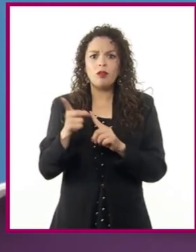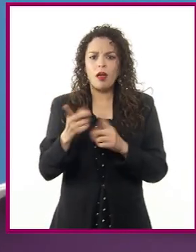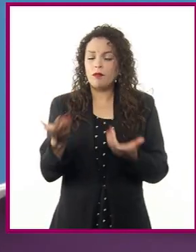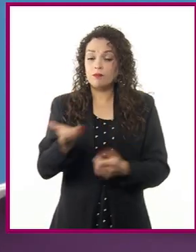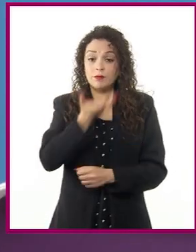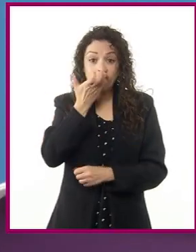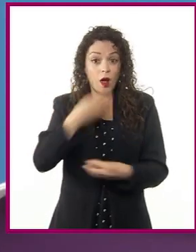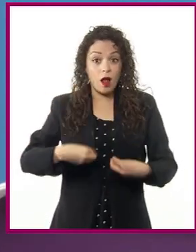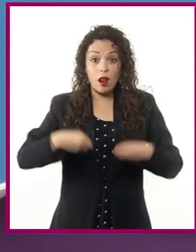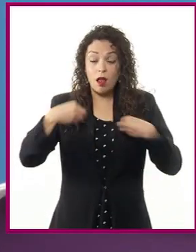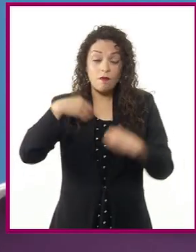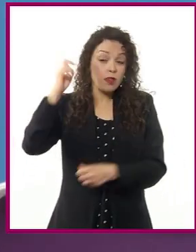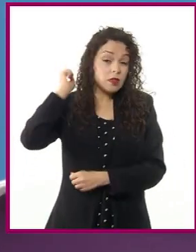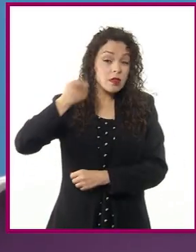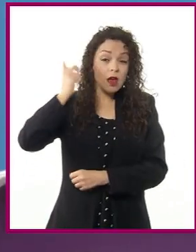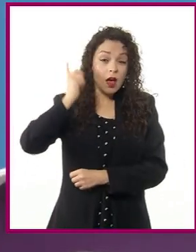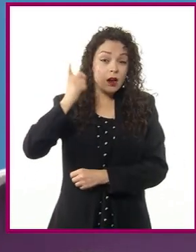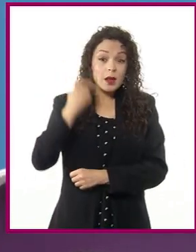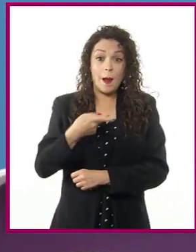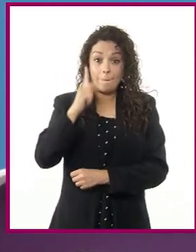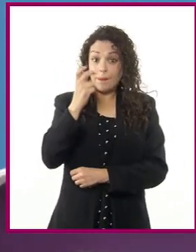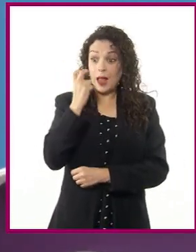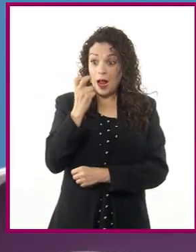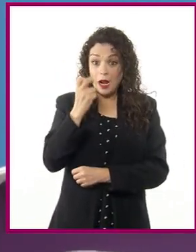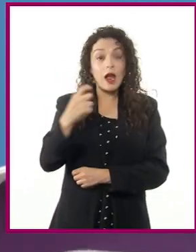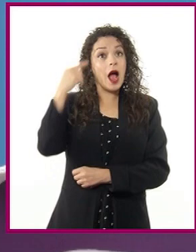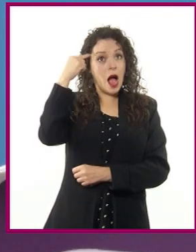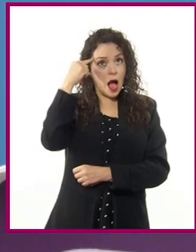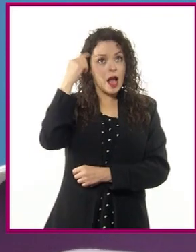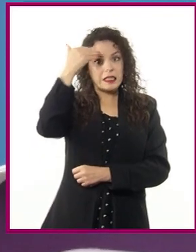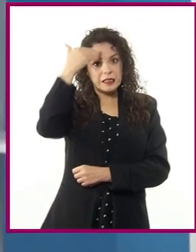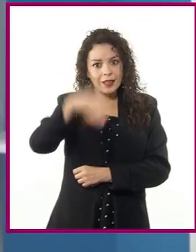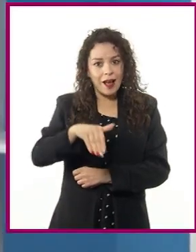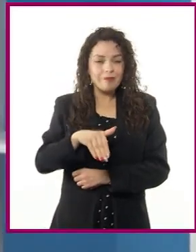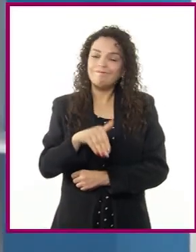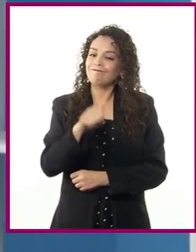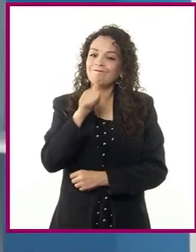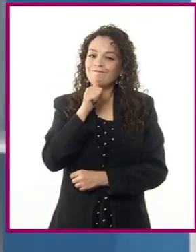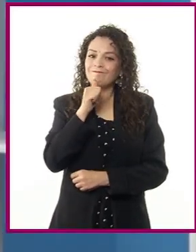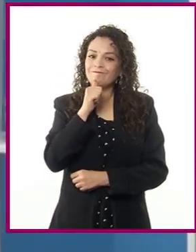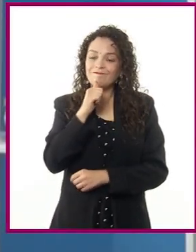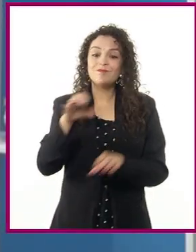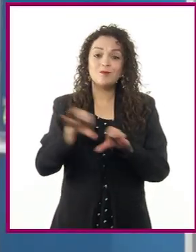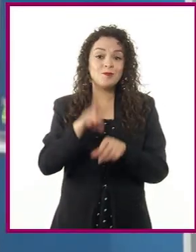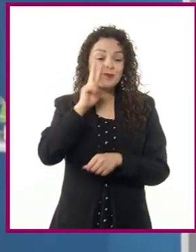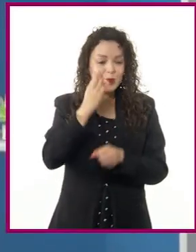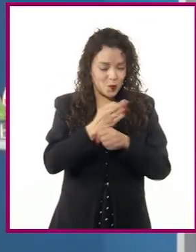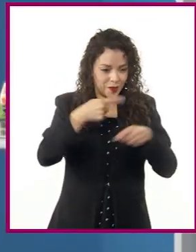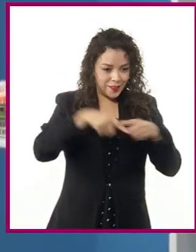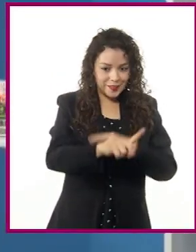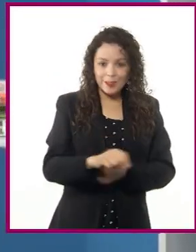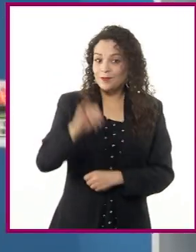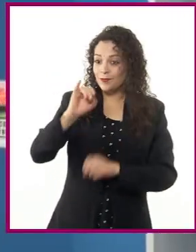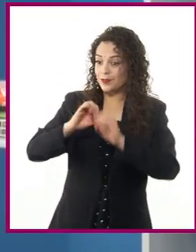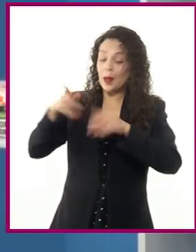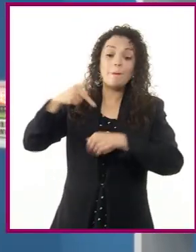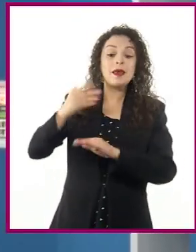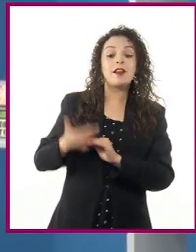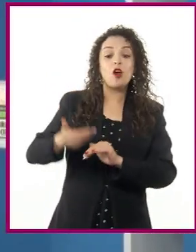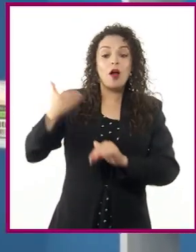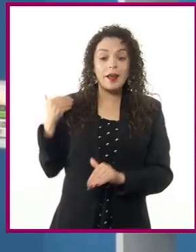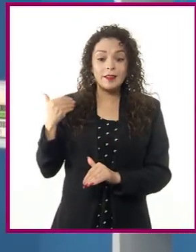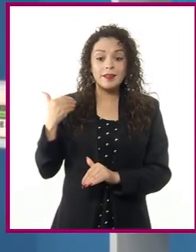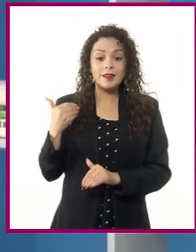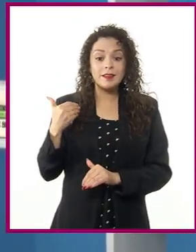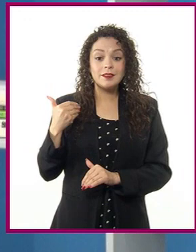cotidiana, aunque no siempre somos conscientes de ello. ¿Qué te parece si comenzamos? Por supuesto, pero antes debemos recordarles